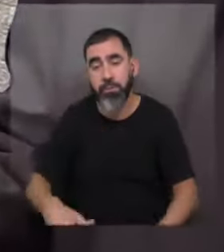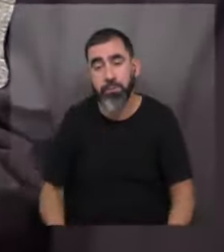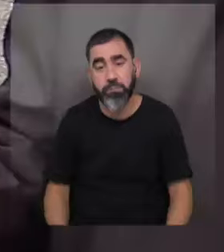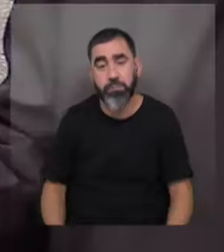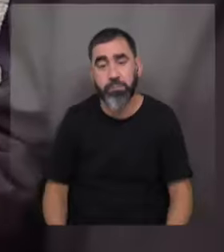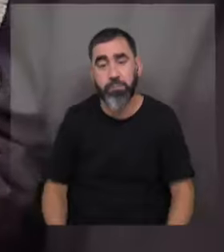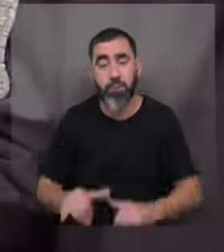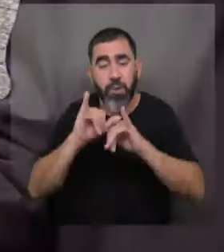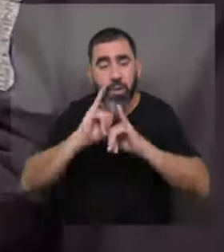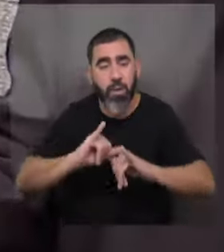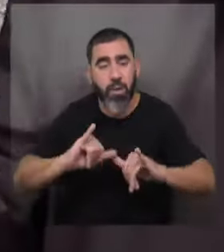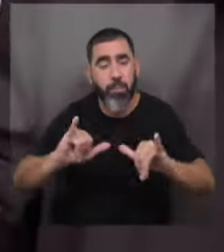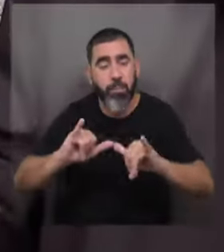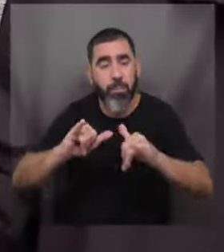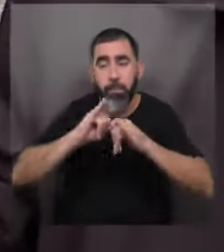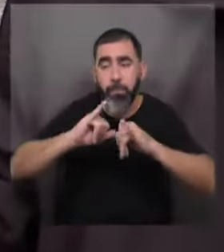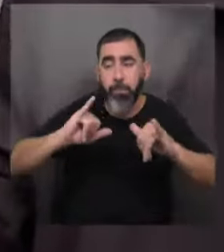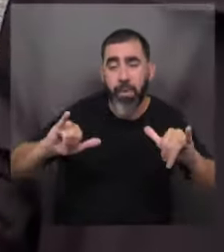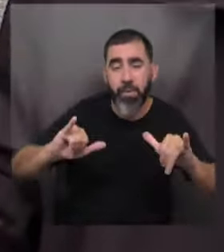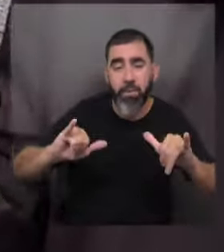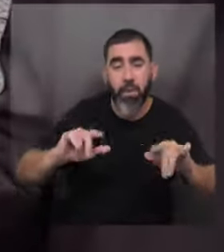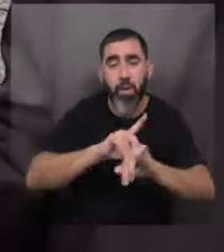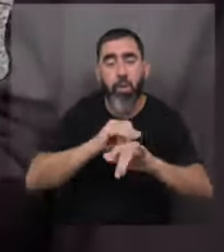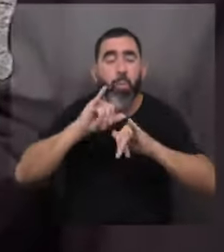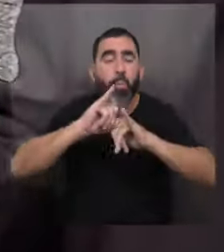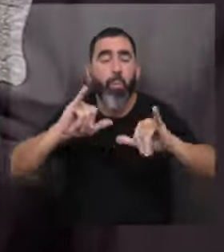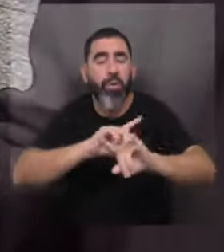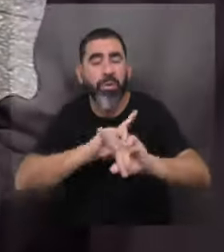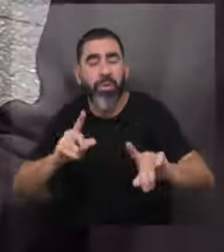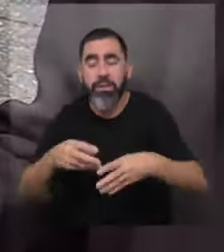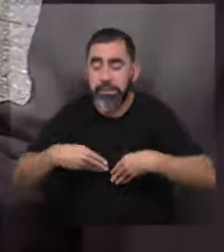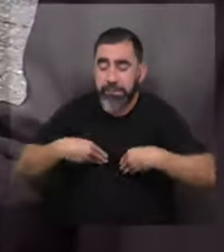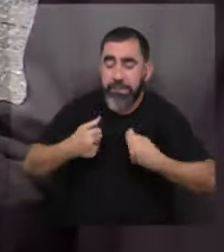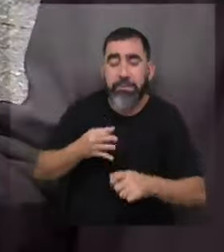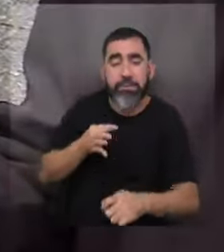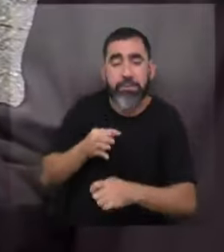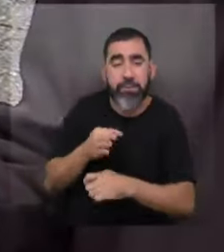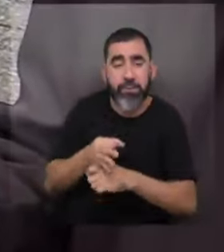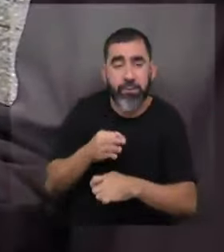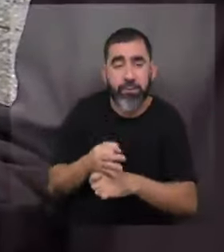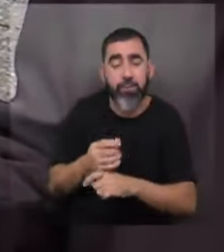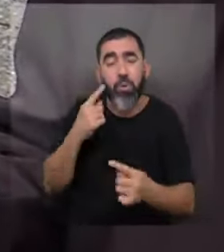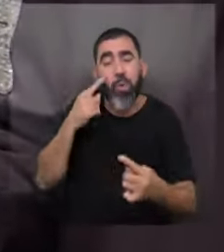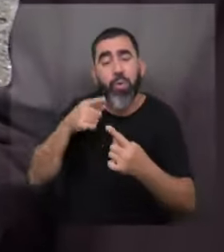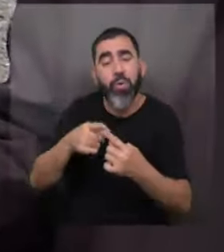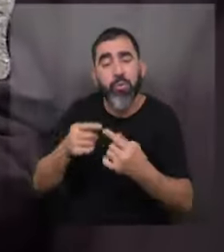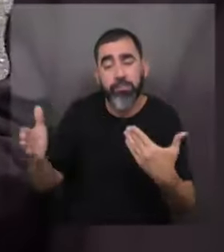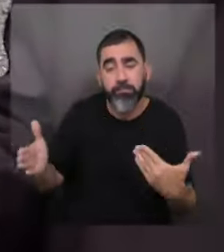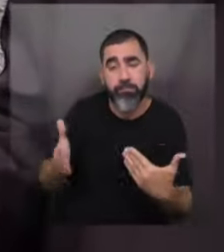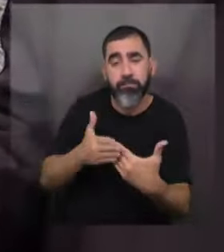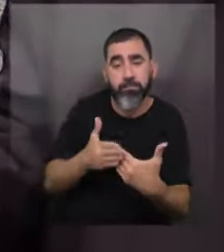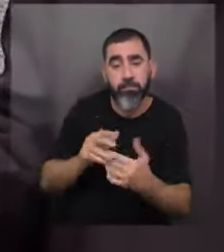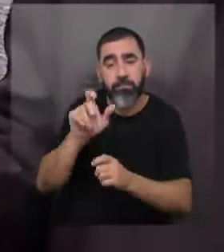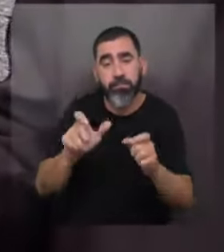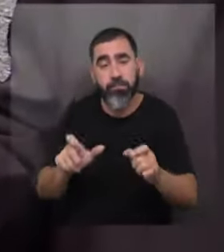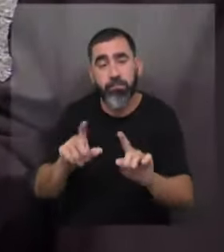una campaña de publicidad, de alguna manera que no es de publicidad, sino de sensibilización y que lo que pretende es acercarnos, que no